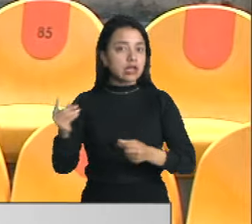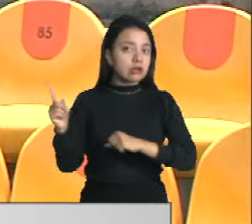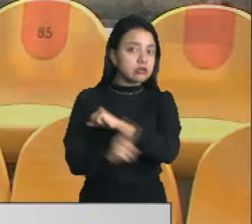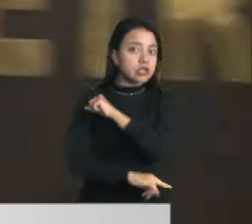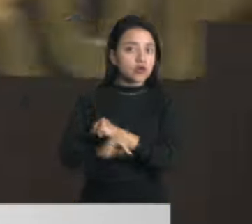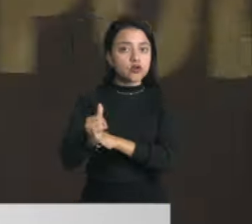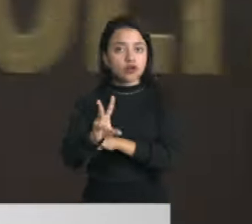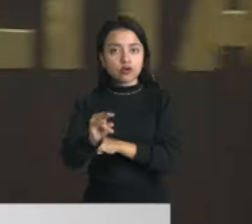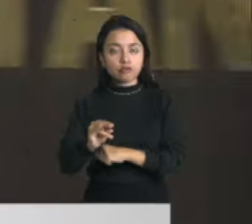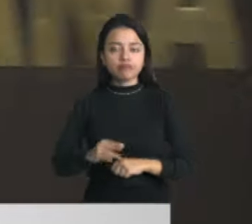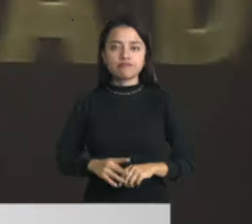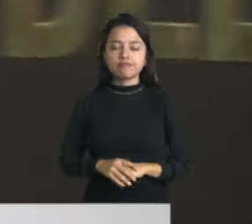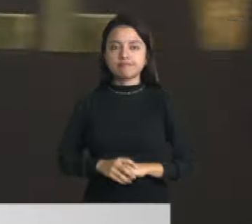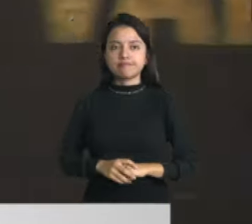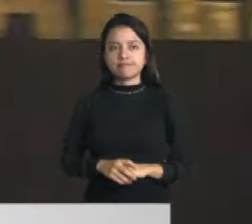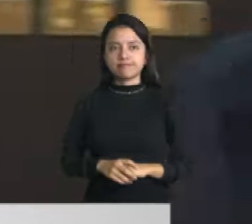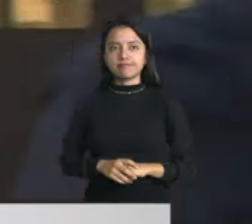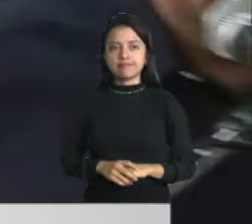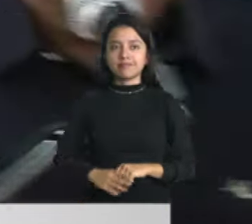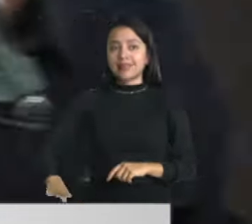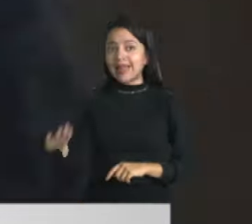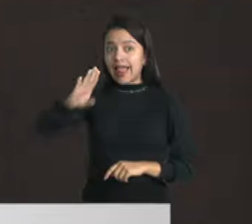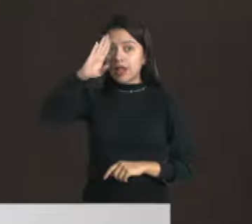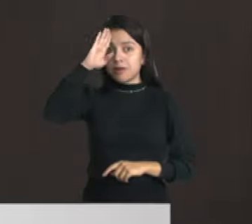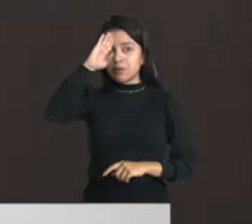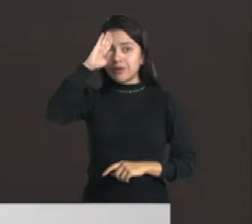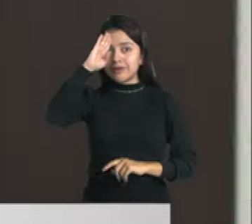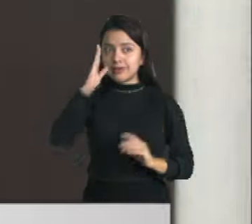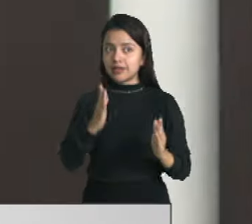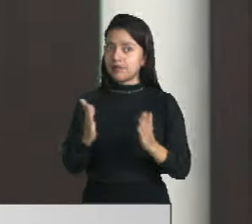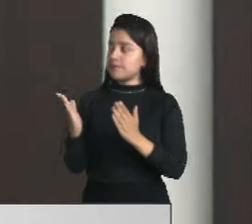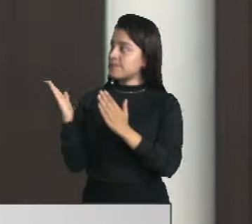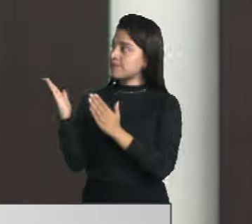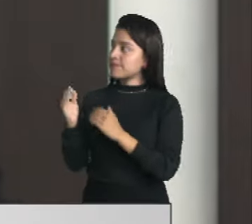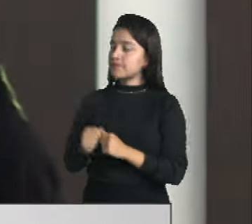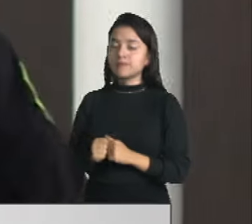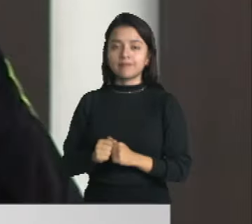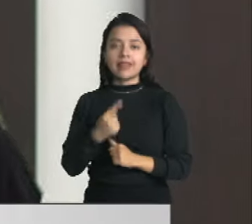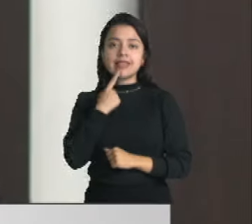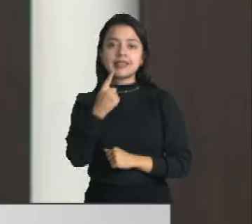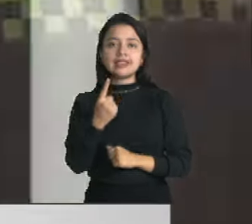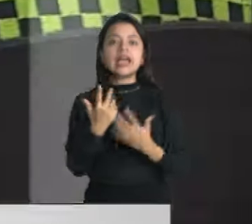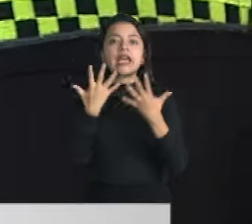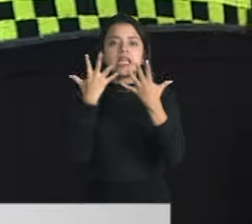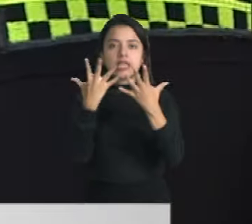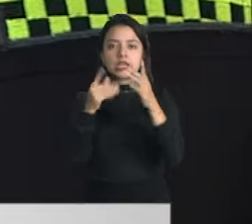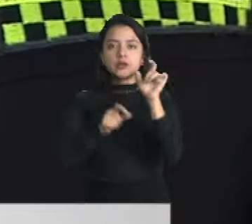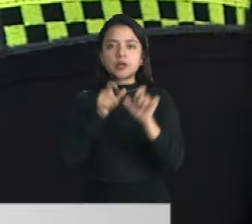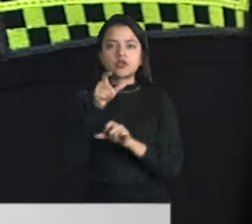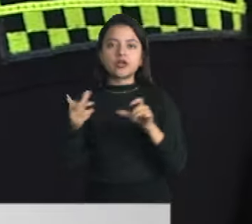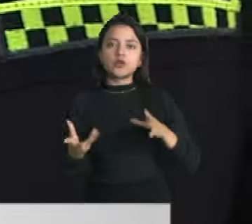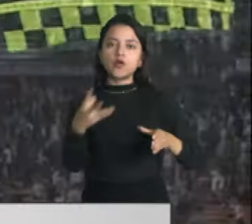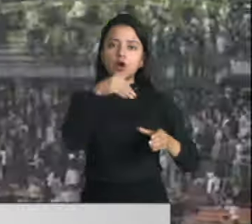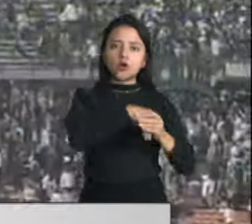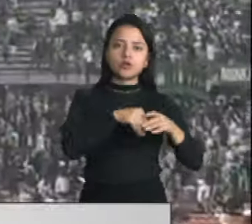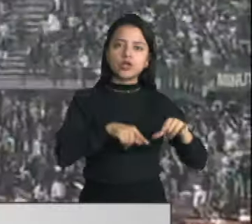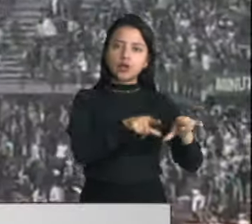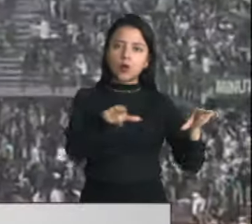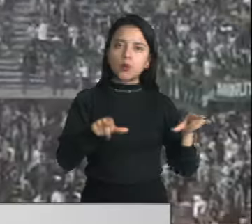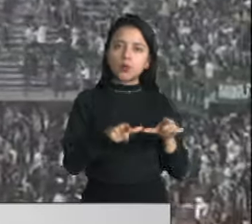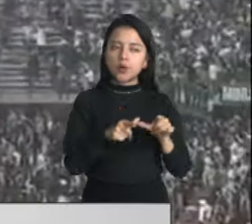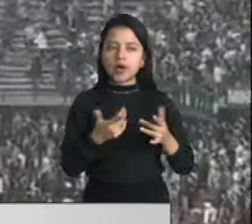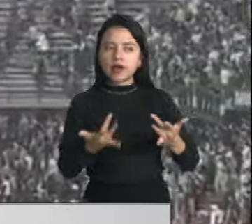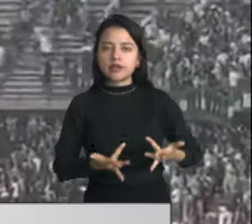sanciones. La Policía Metropolitana confirmó que 10 personas fueron conducidas tras los hechos de violencia